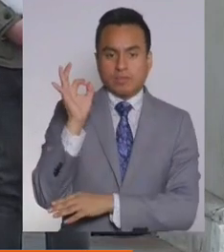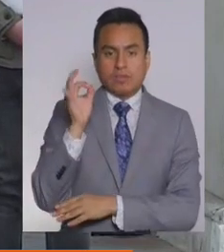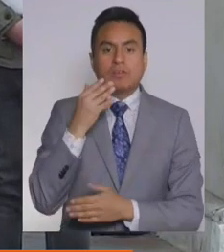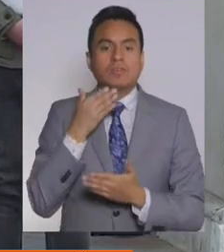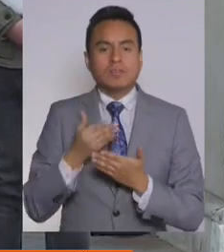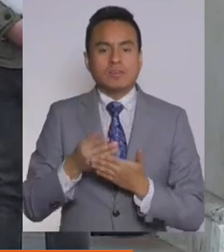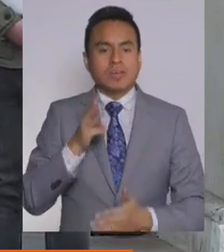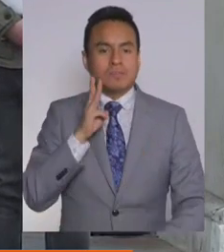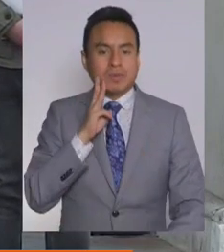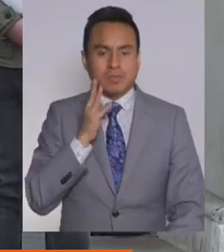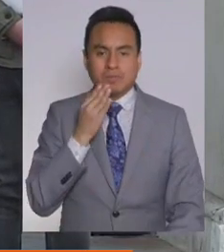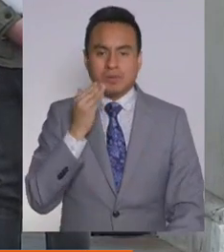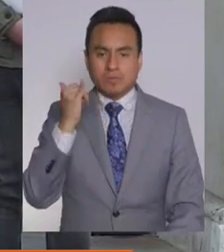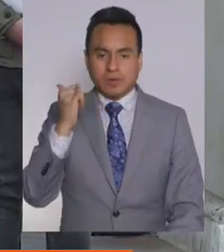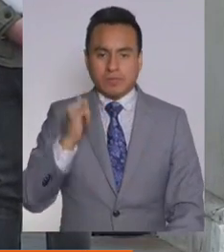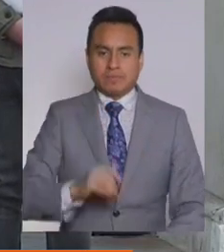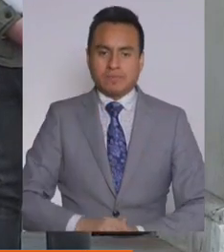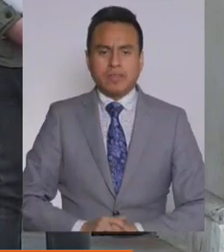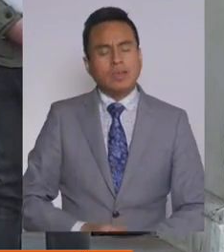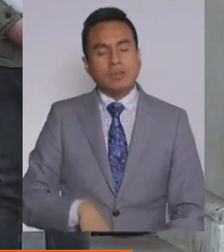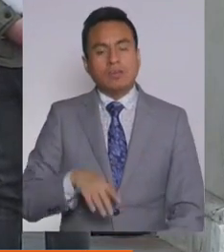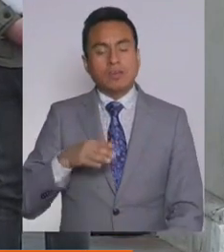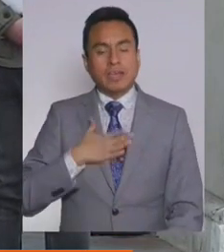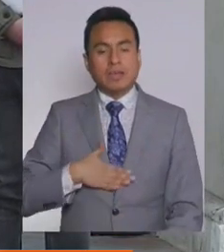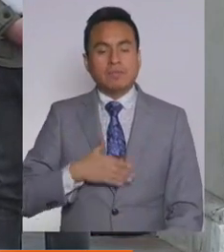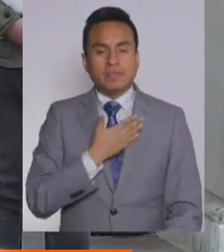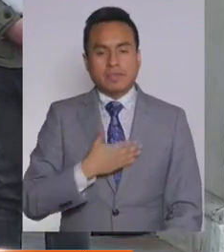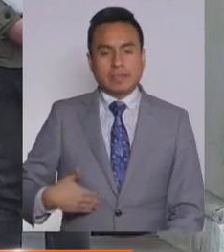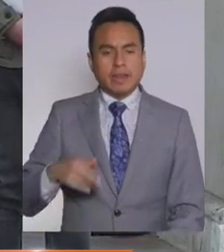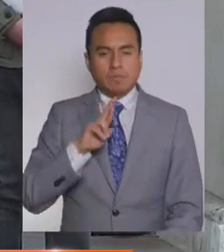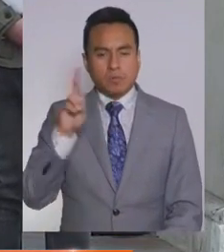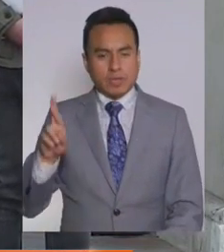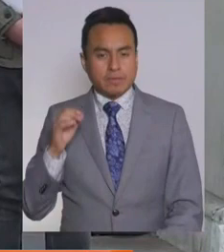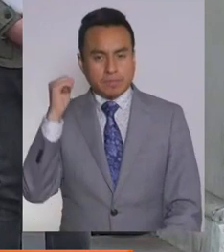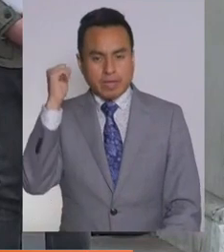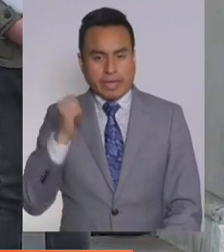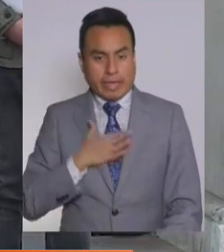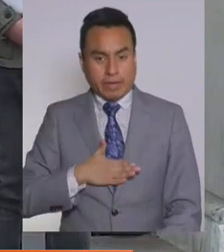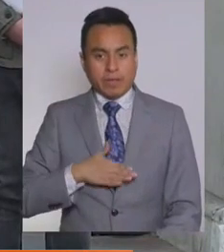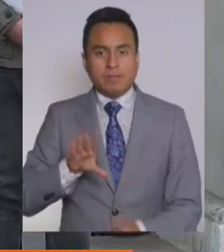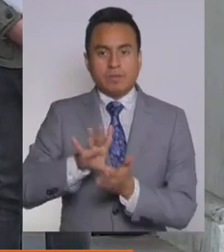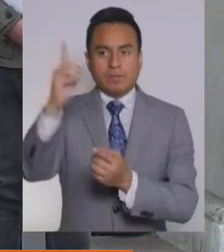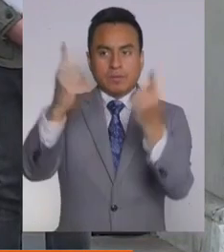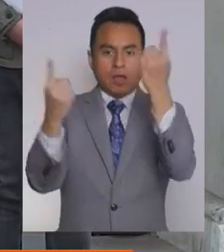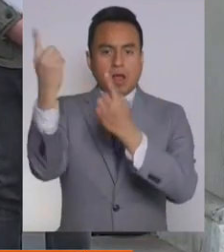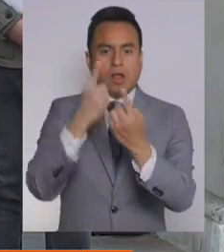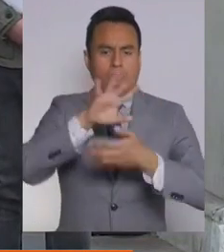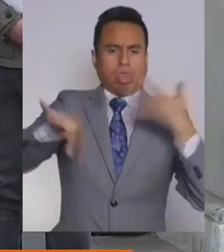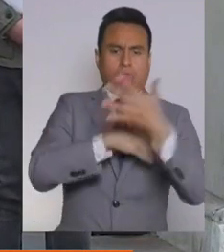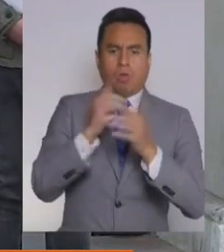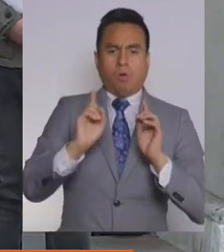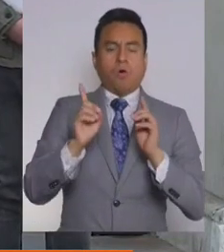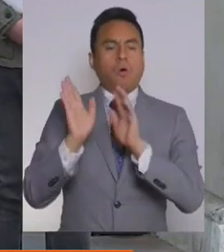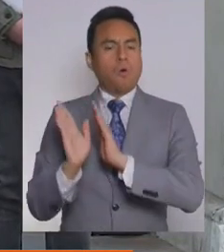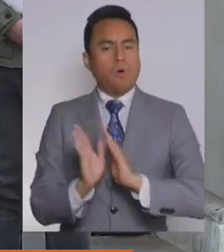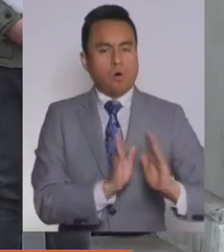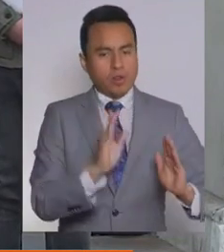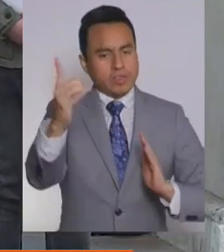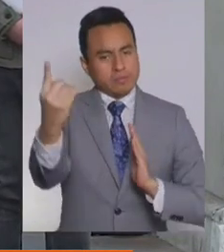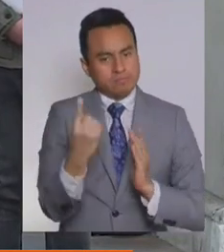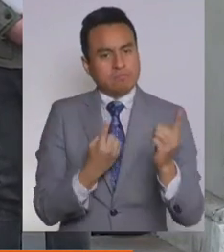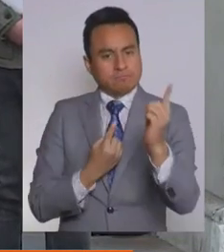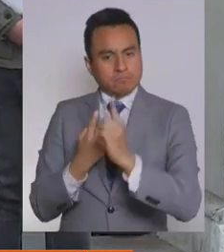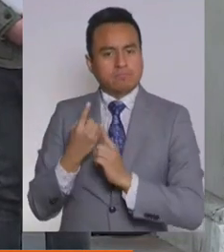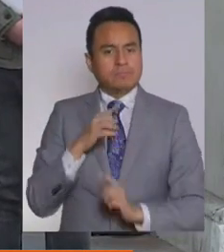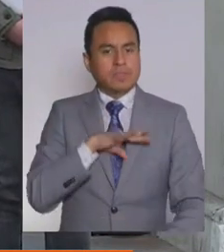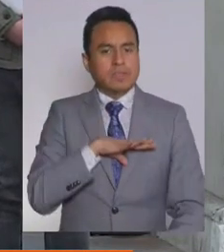día miércoles y jueves. Lo que quiere el presidente de la República, en definitiva, es una migración ordenada. Lo que quiere el presidente de la República,